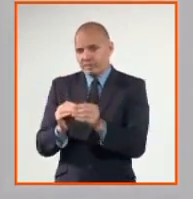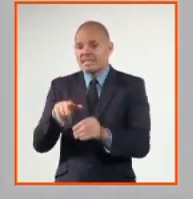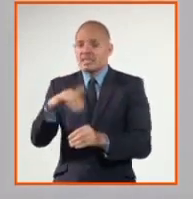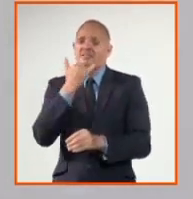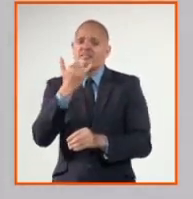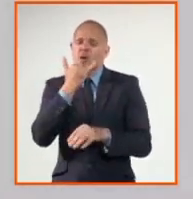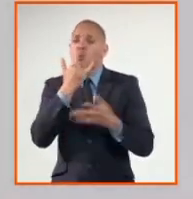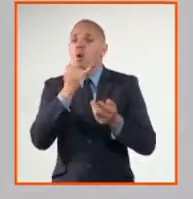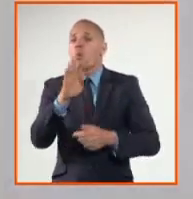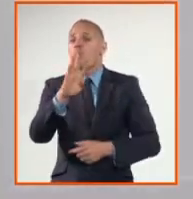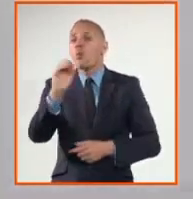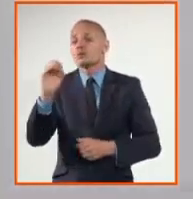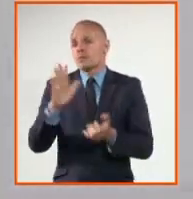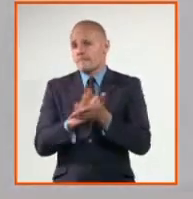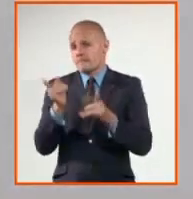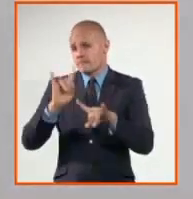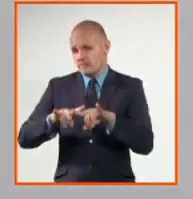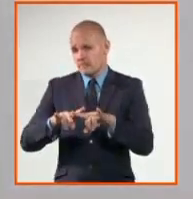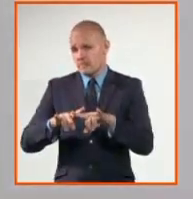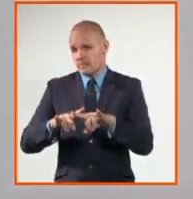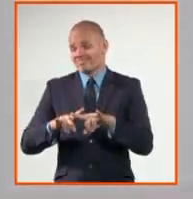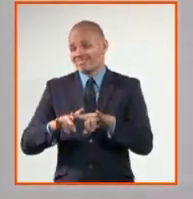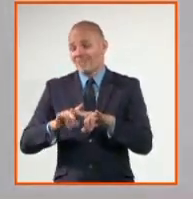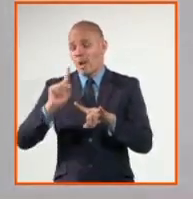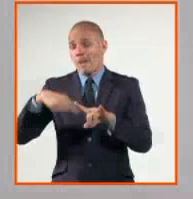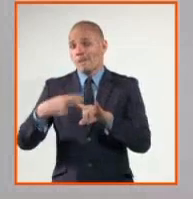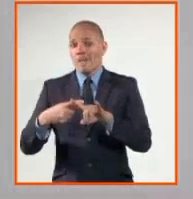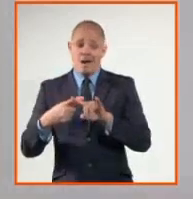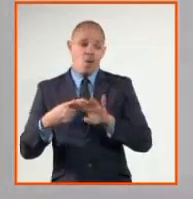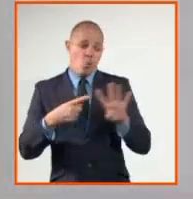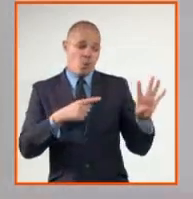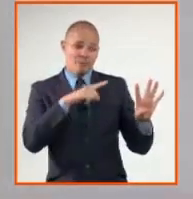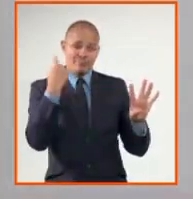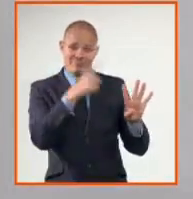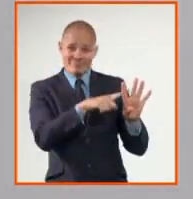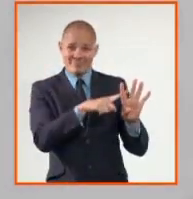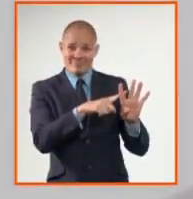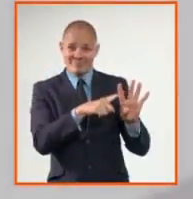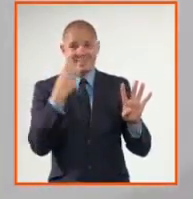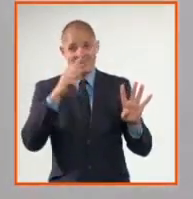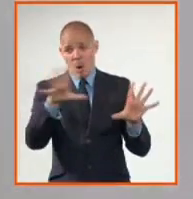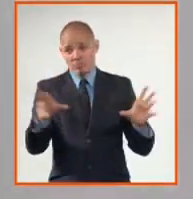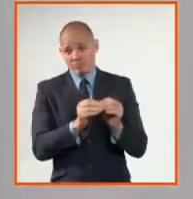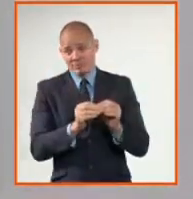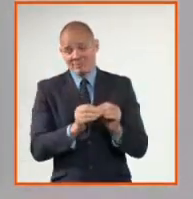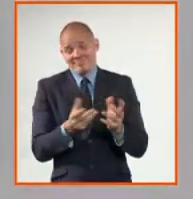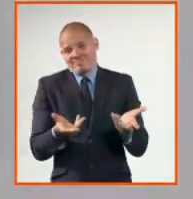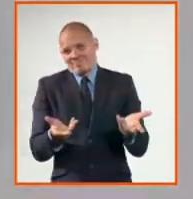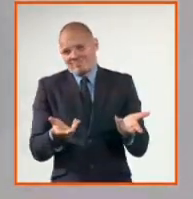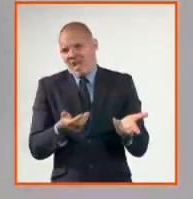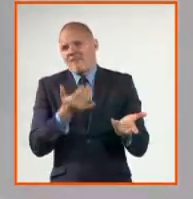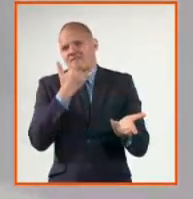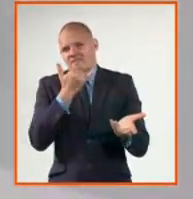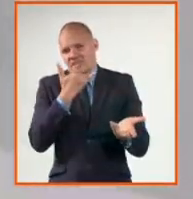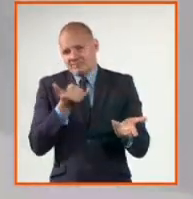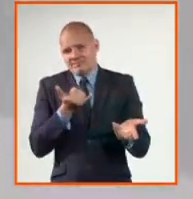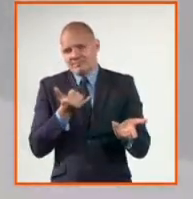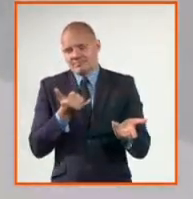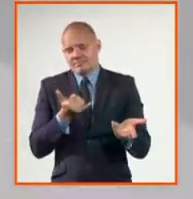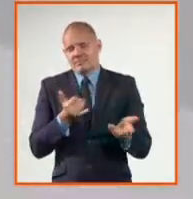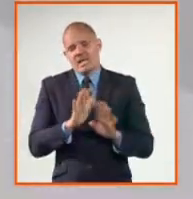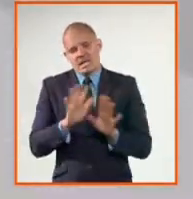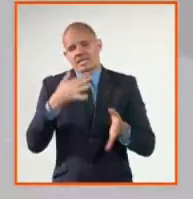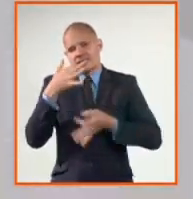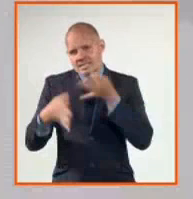que se suma a los otros cuatro bloques que están afectado y de ahí bueno la difícil situación y el déficit que se ha explicado no sólo que nos